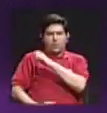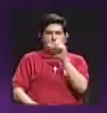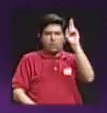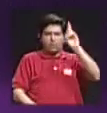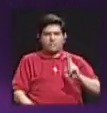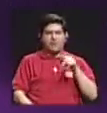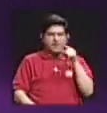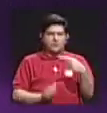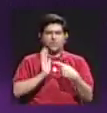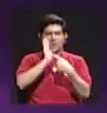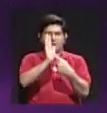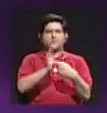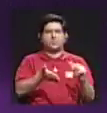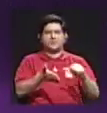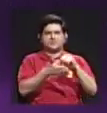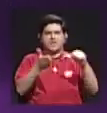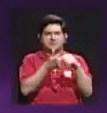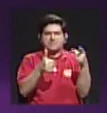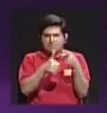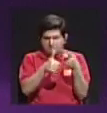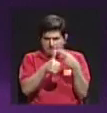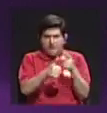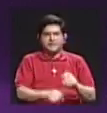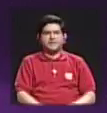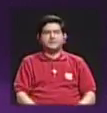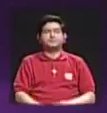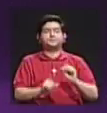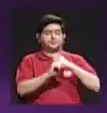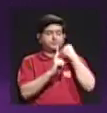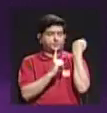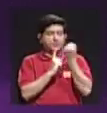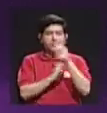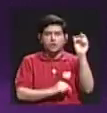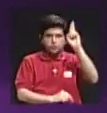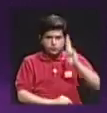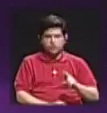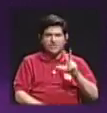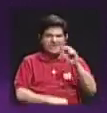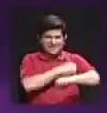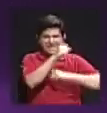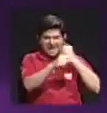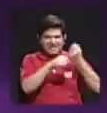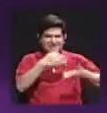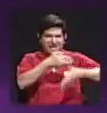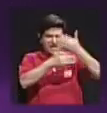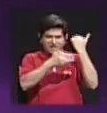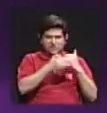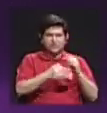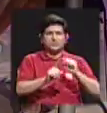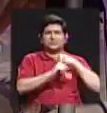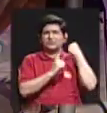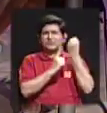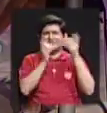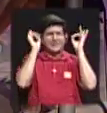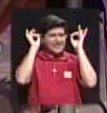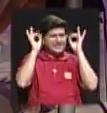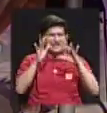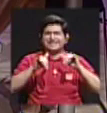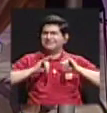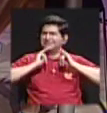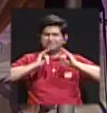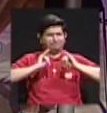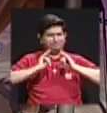hace referencia desde sus páginas iniciales a que la sociedad costarricense hace 30 años era una sociedad terriblemente